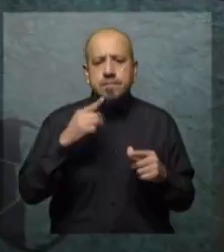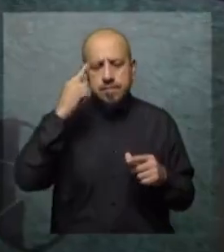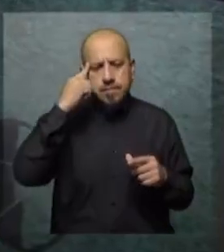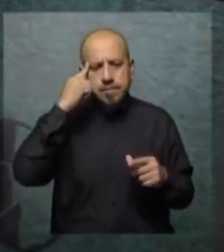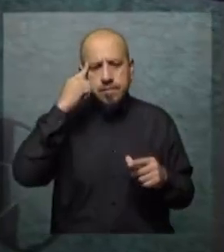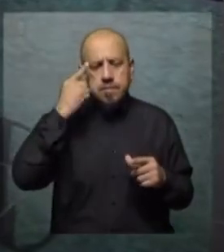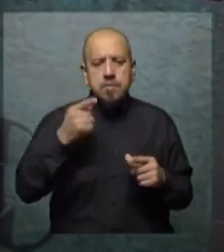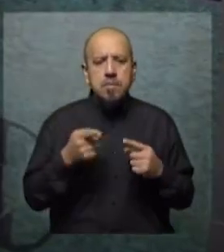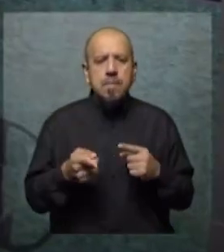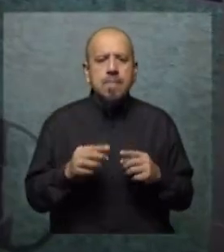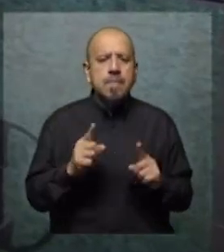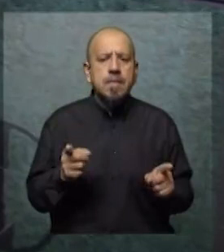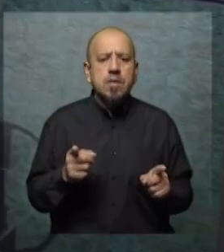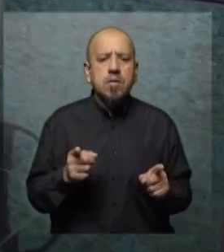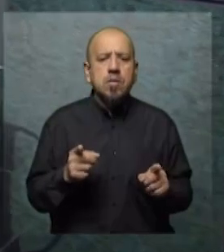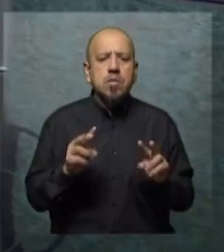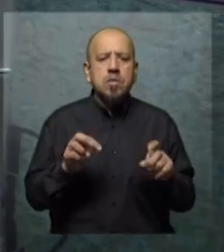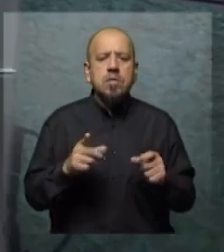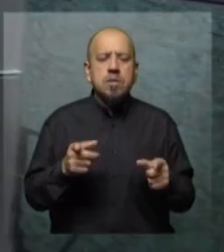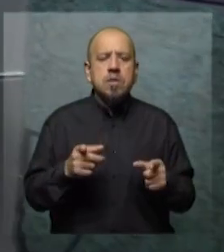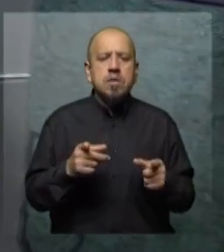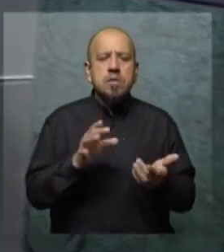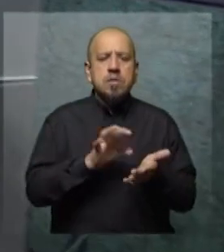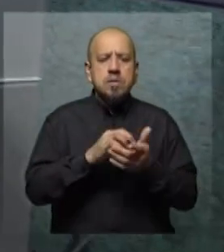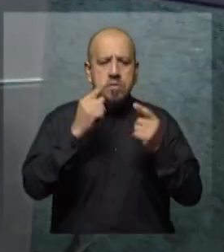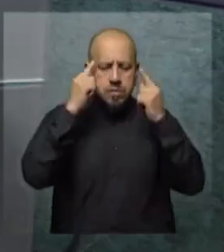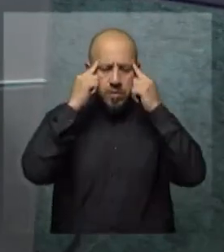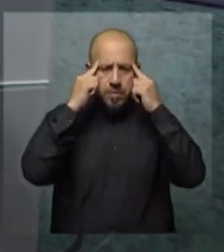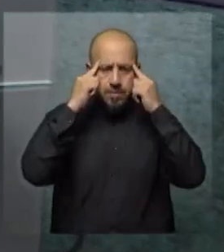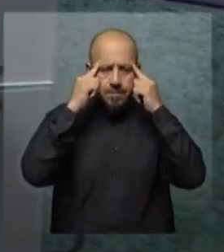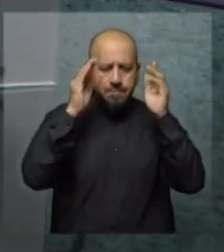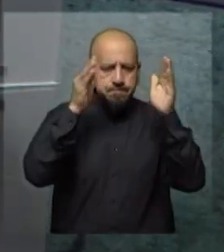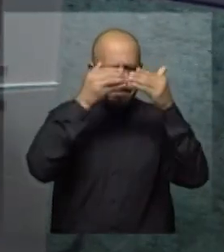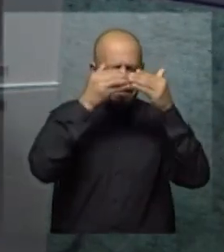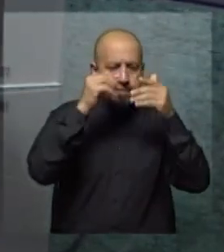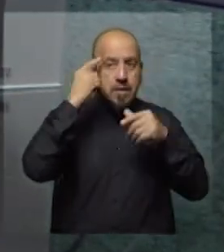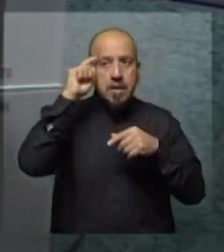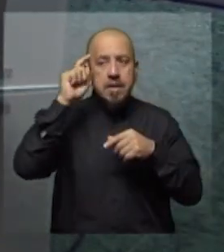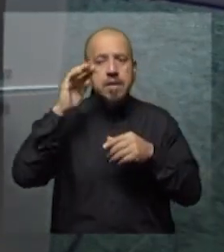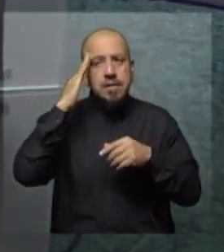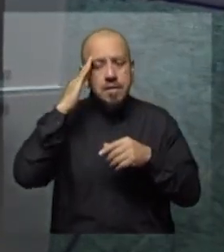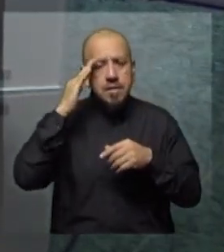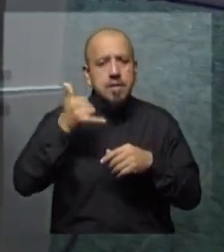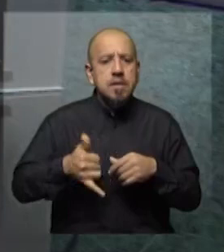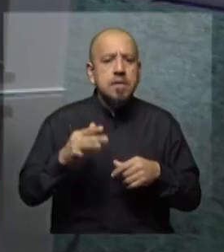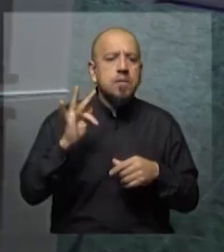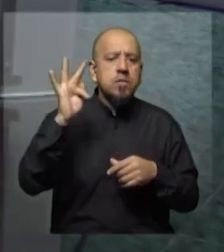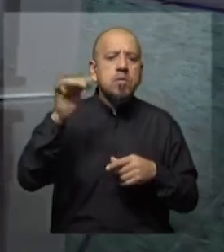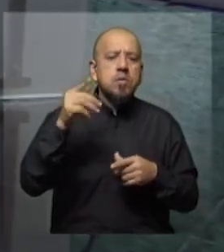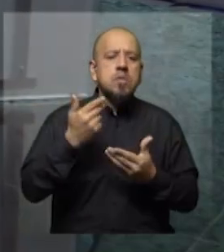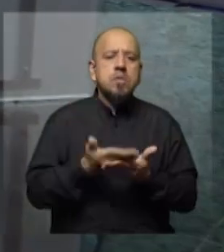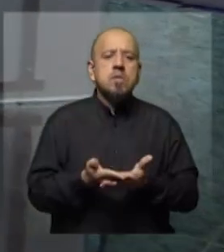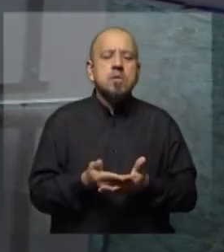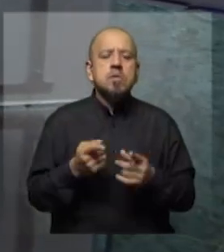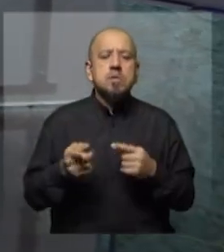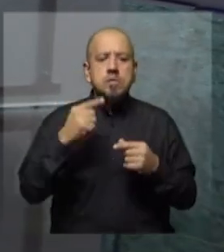pensamiento no en base a sistemas cerrados sino a ideas a tener en cuenta como él planteaba no